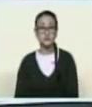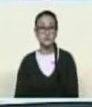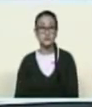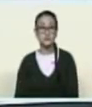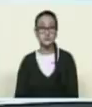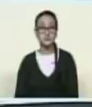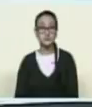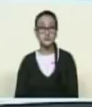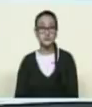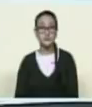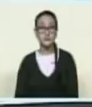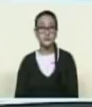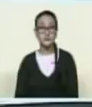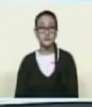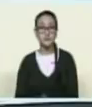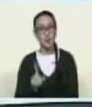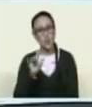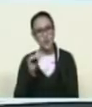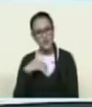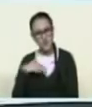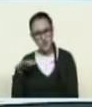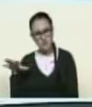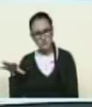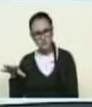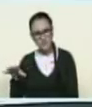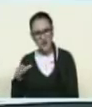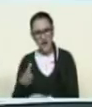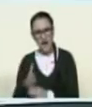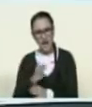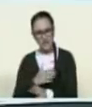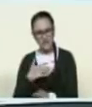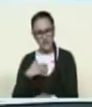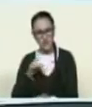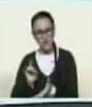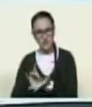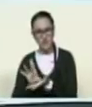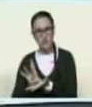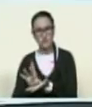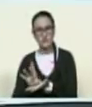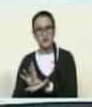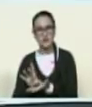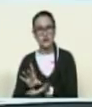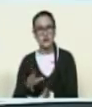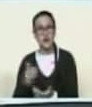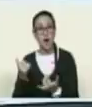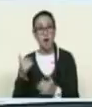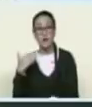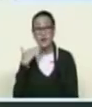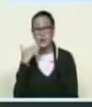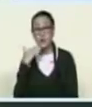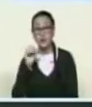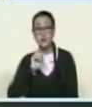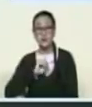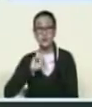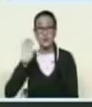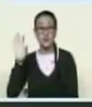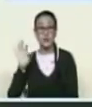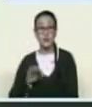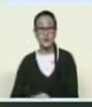y yo la vez lo agarre antes de votarlo ahora anda en eeuu